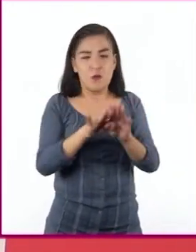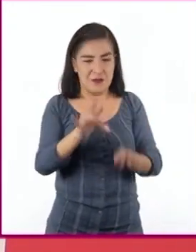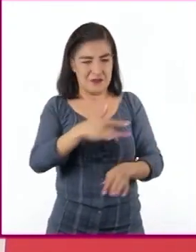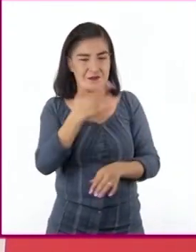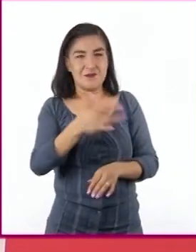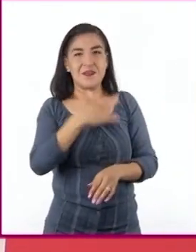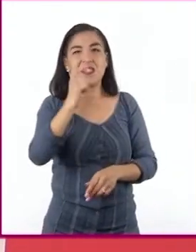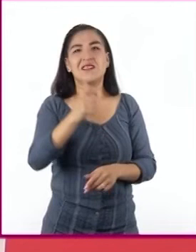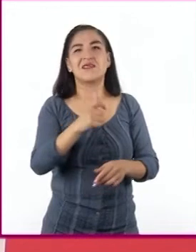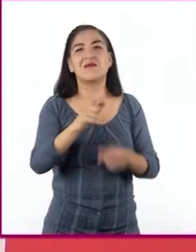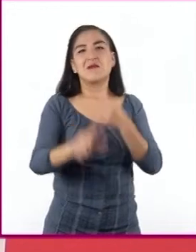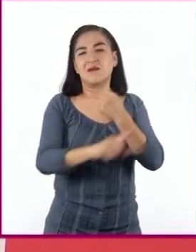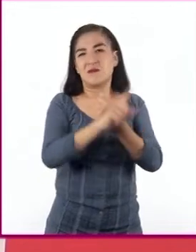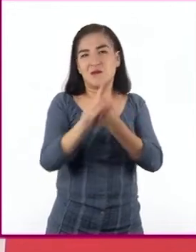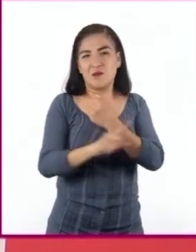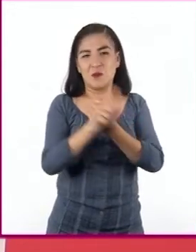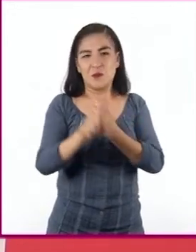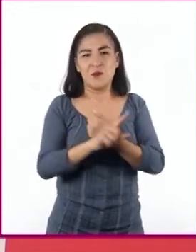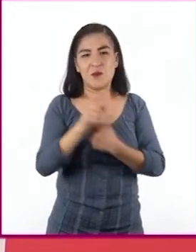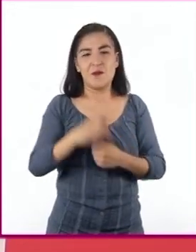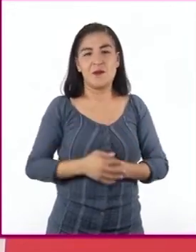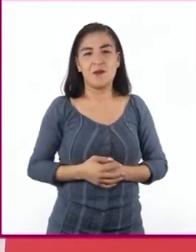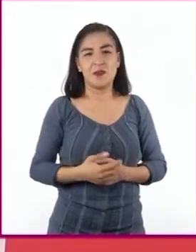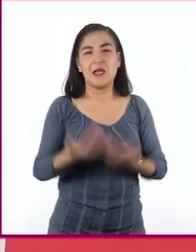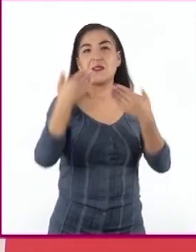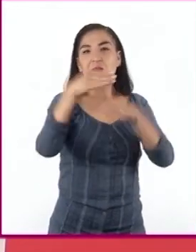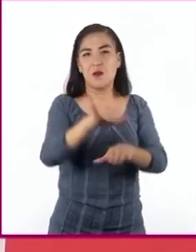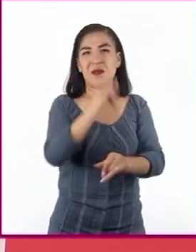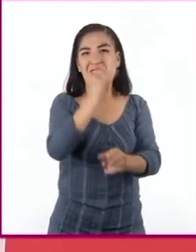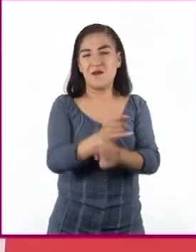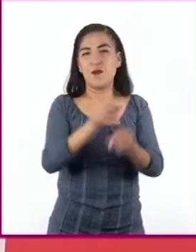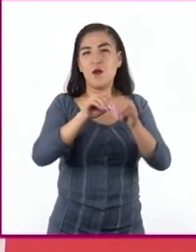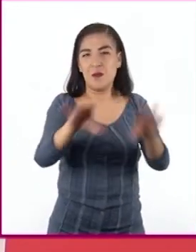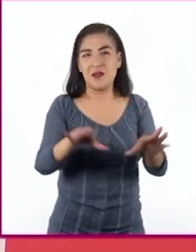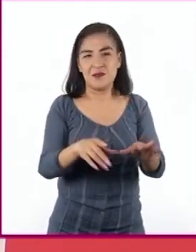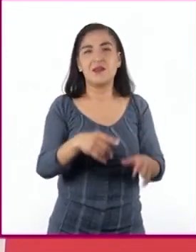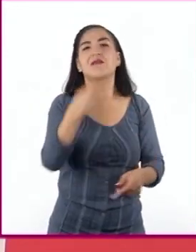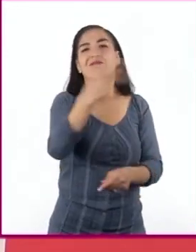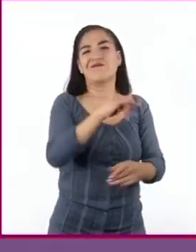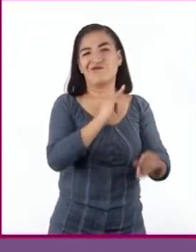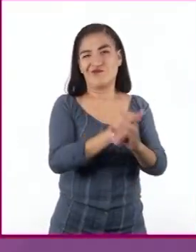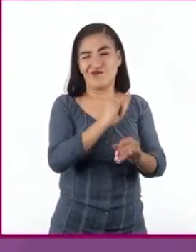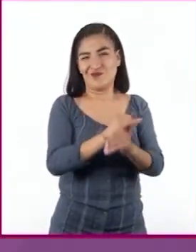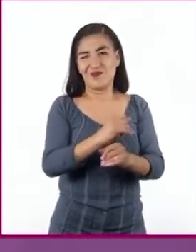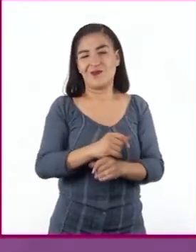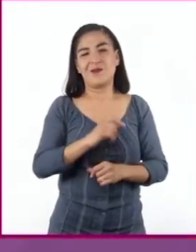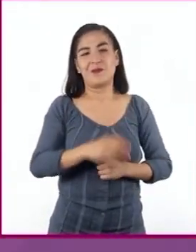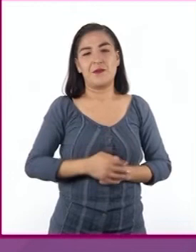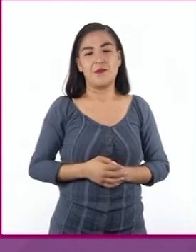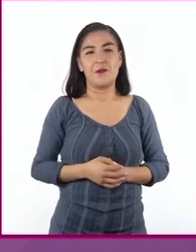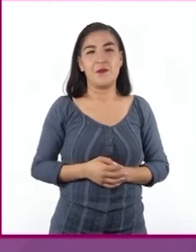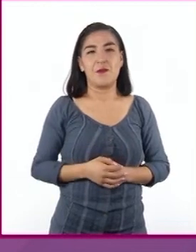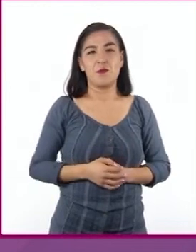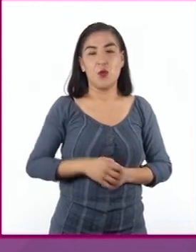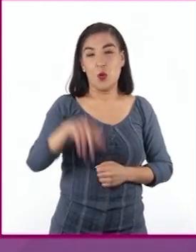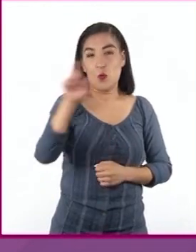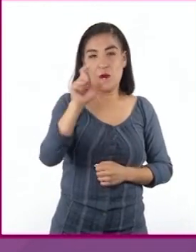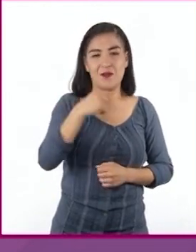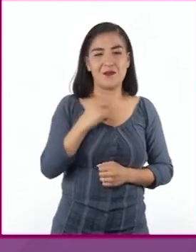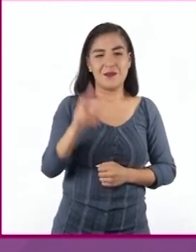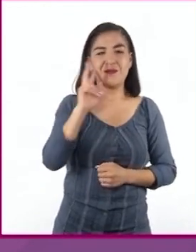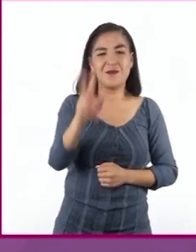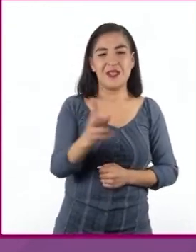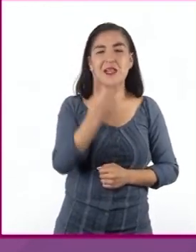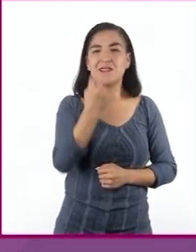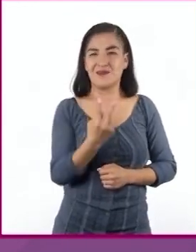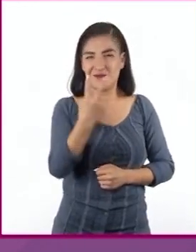una situación relacionada con la información que se difunde en las redes sociales. Cuando veo la televisión